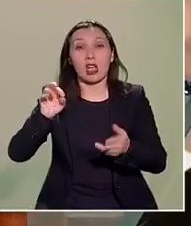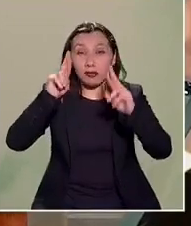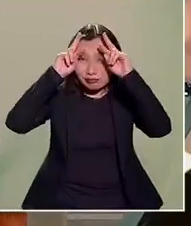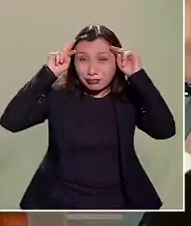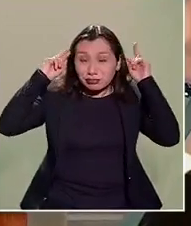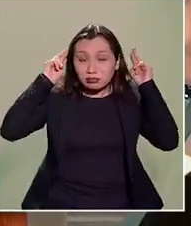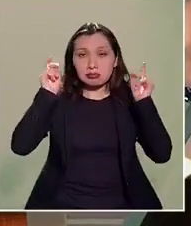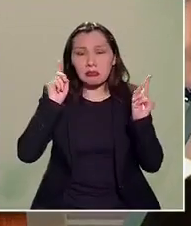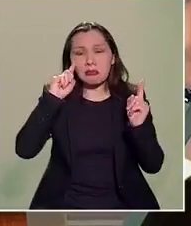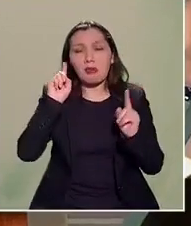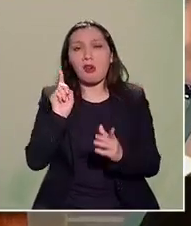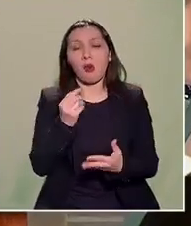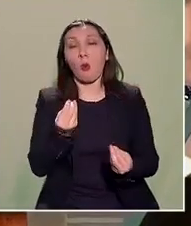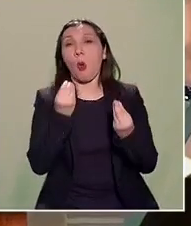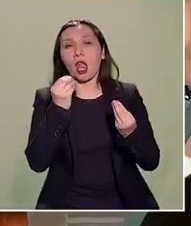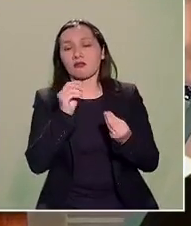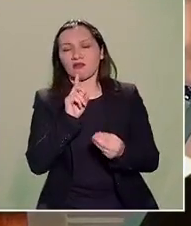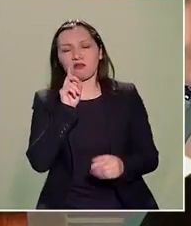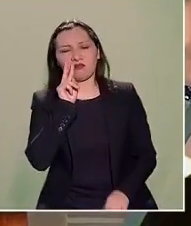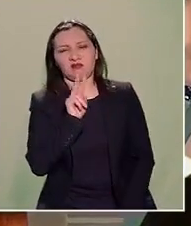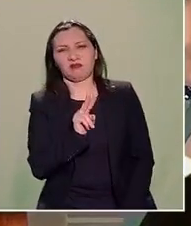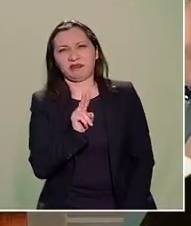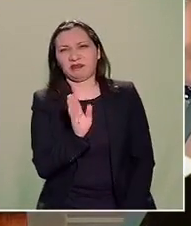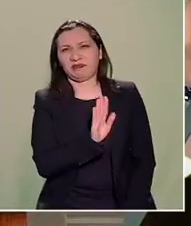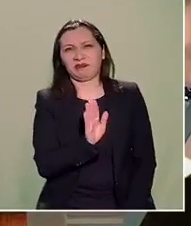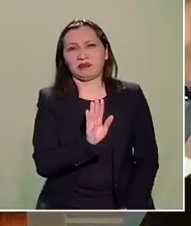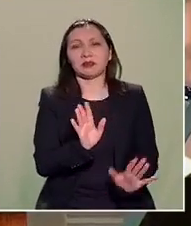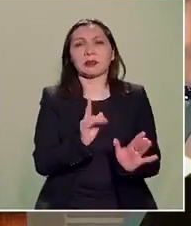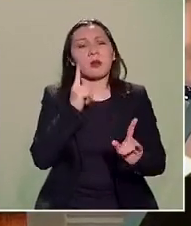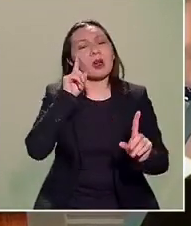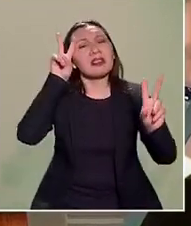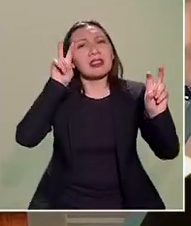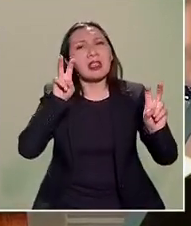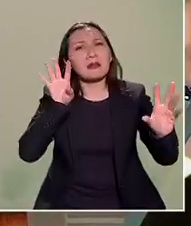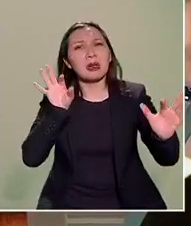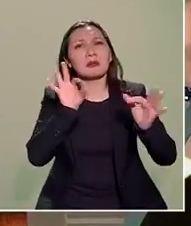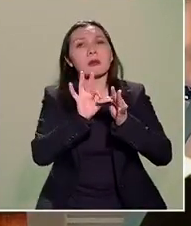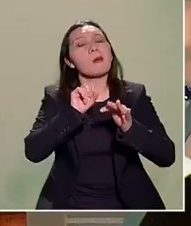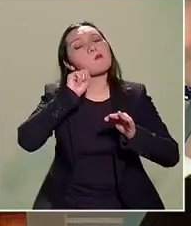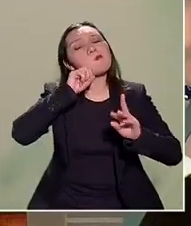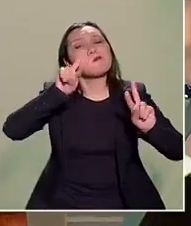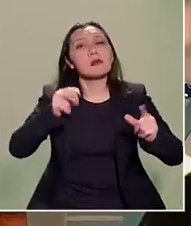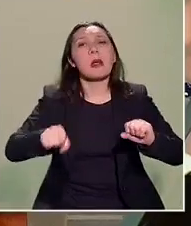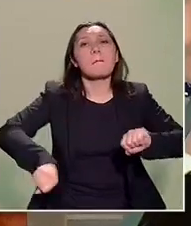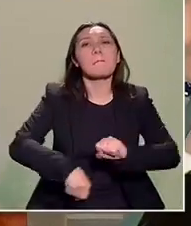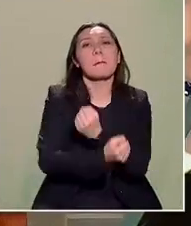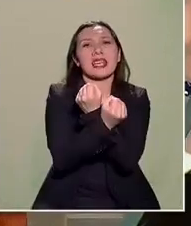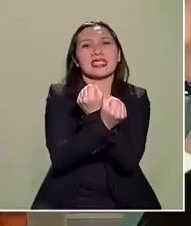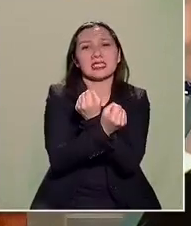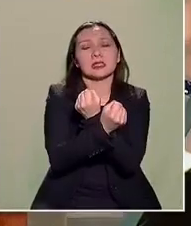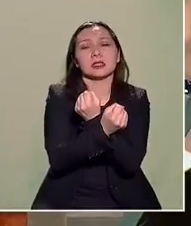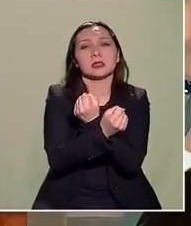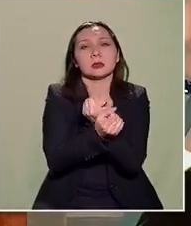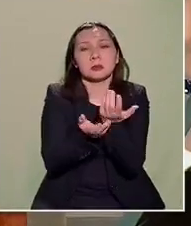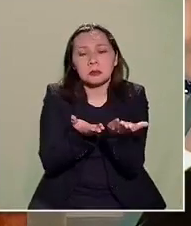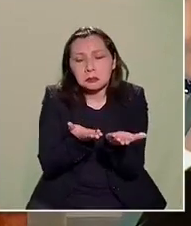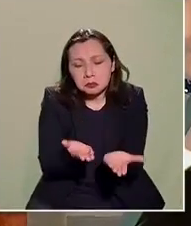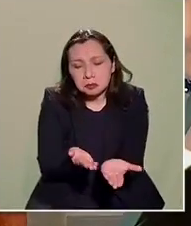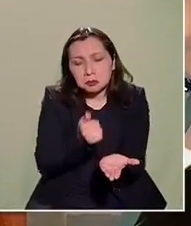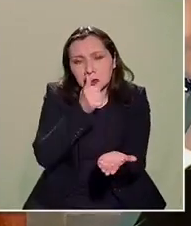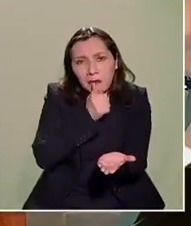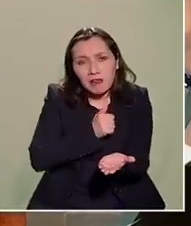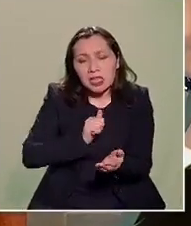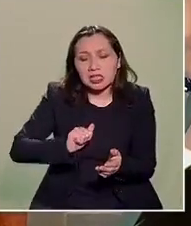consideraba una virtud más bien era asociada con la esclavitud con el servilismo con